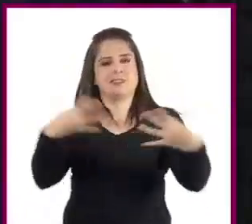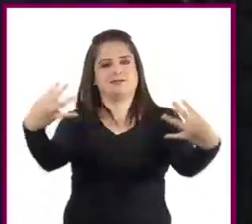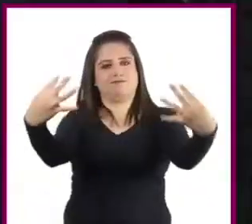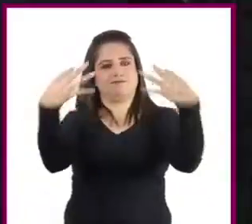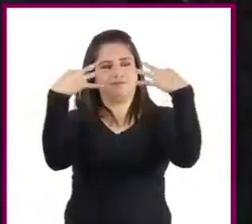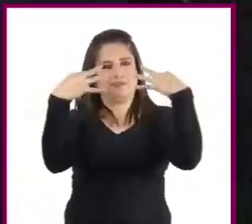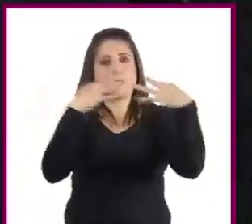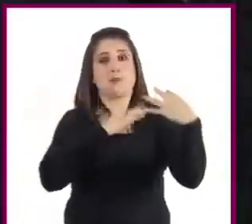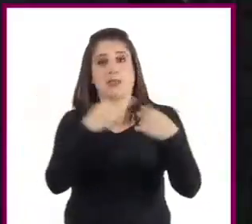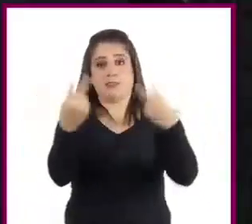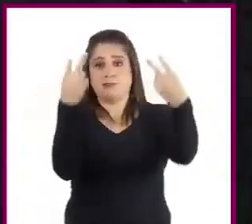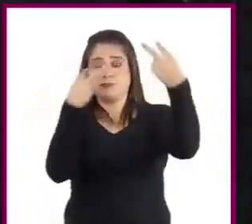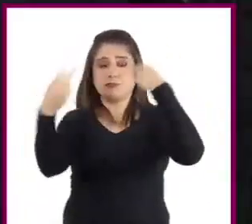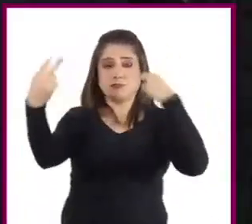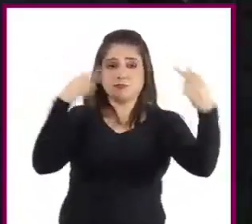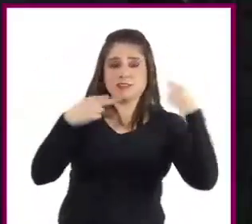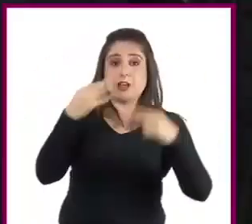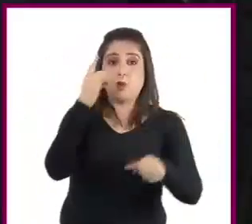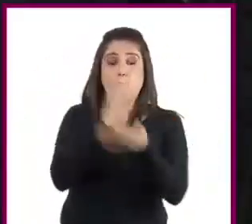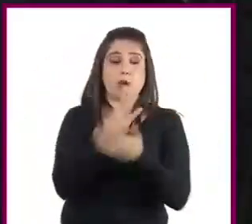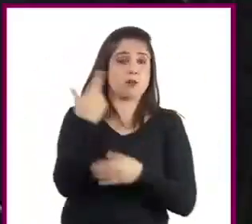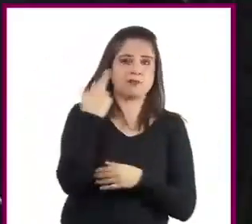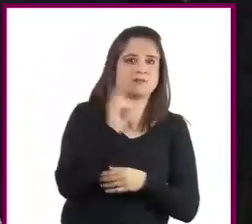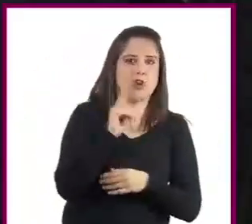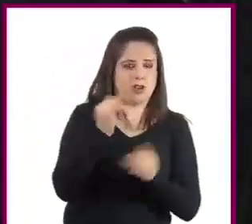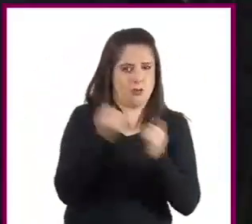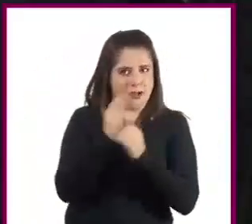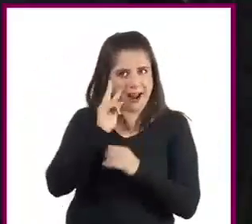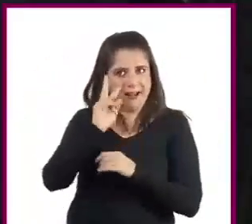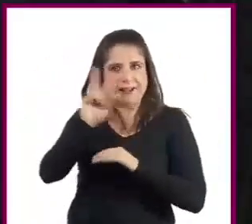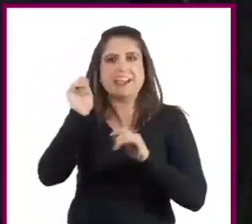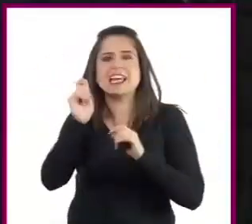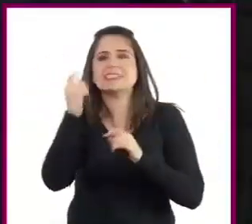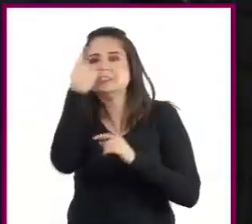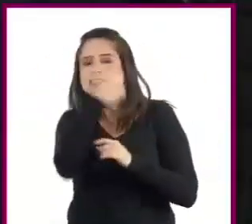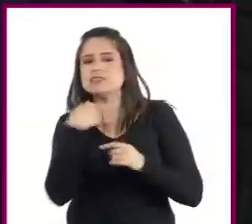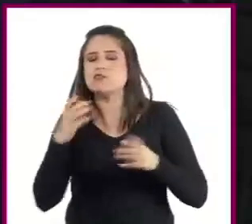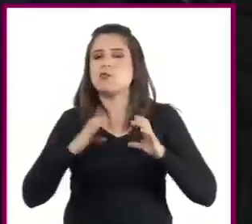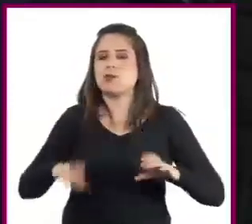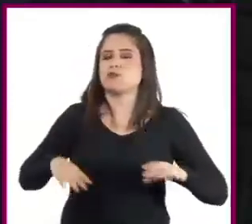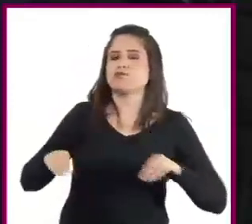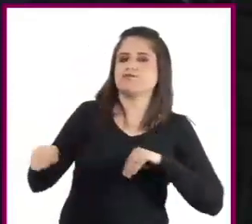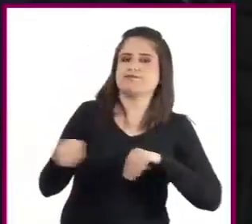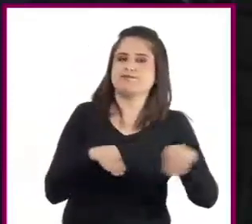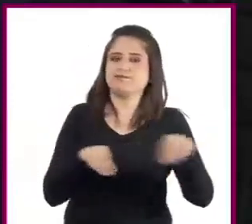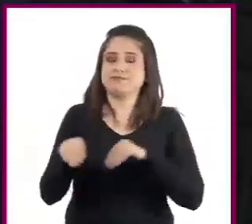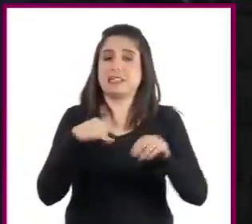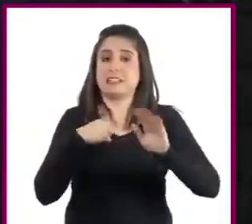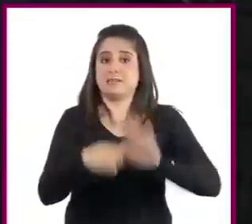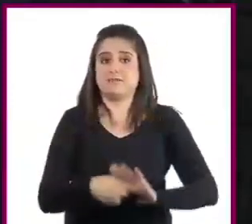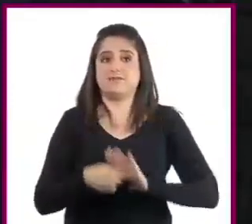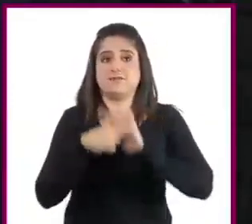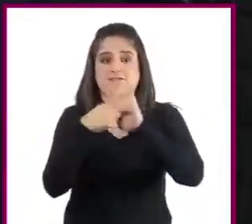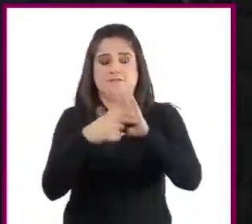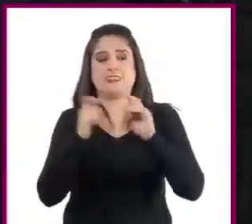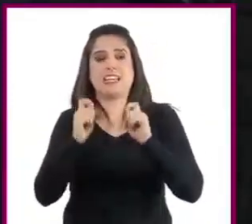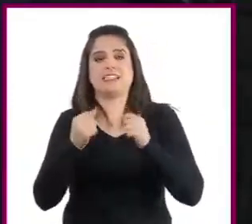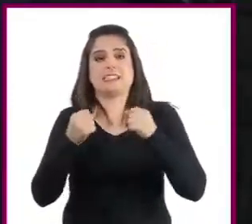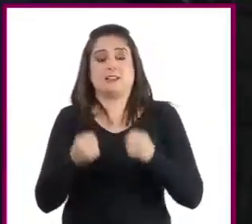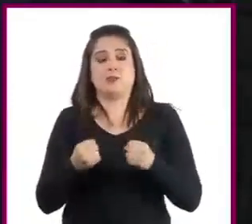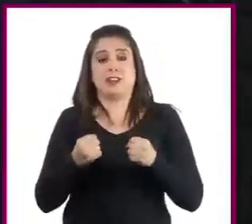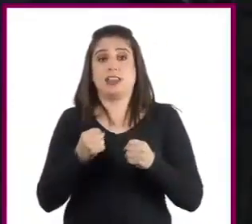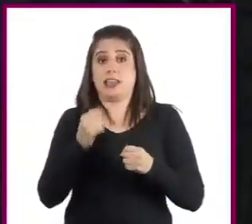pueden observar y no solo te escuchan. También leen lo que dice tu cuerpo. Y proyectar mayor cantidad de